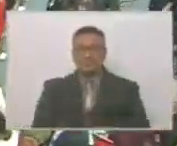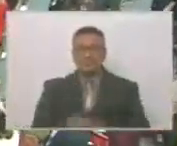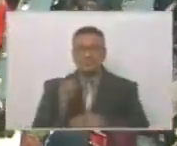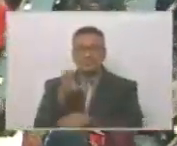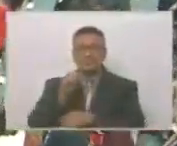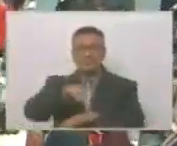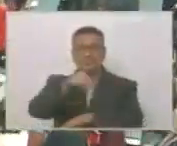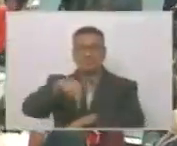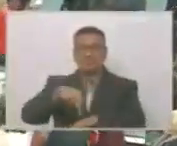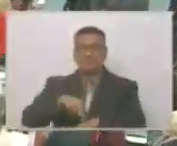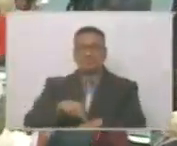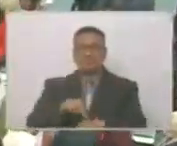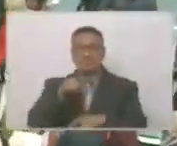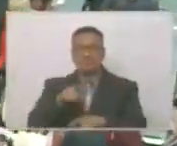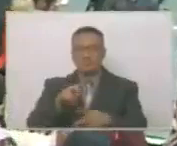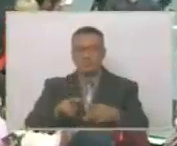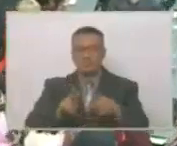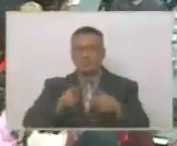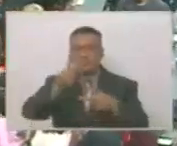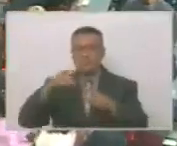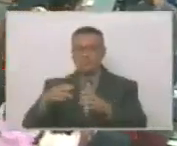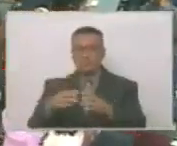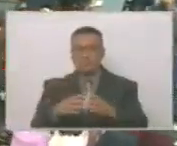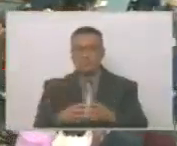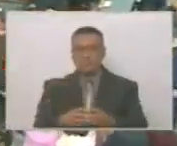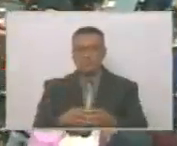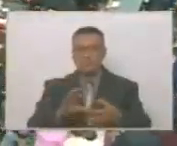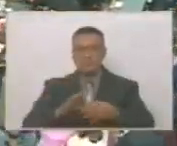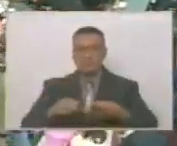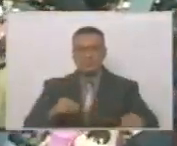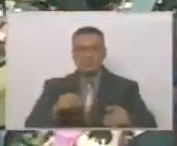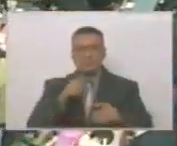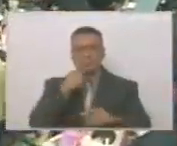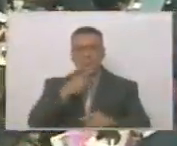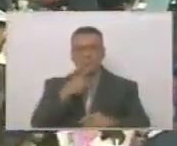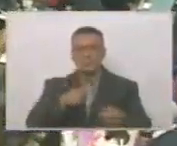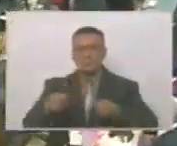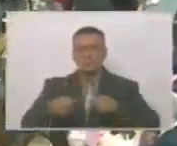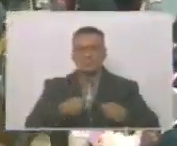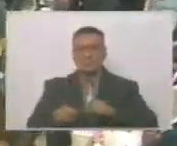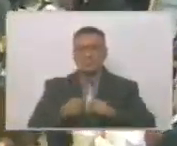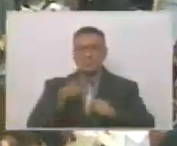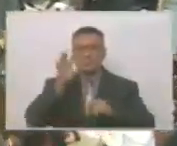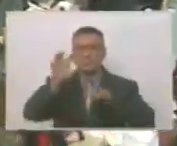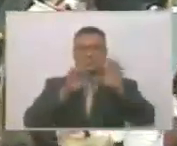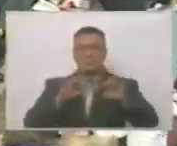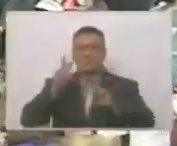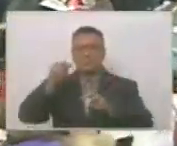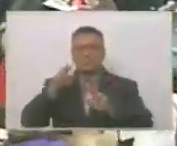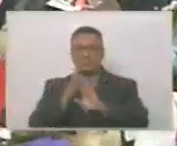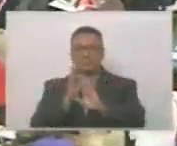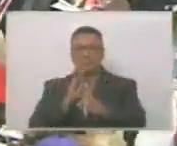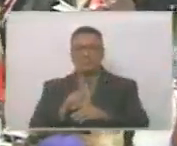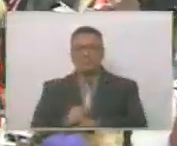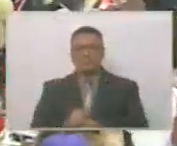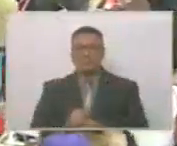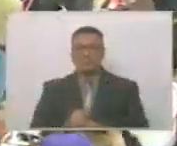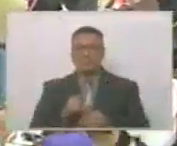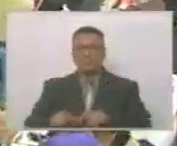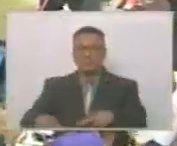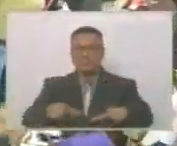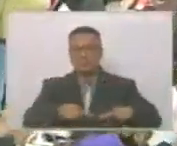Asamblea Nacional sobre la segunda reunión de la red parlamentaria del Movimiento de Países No Alineados, espacio